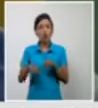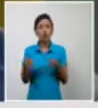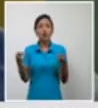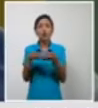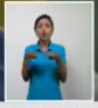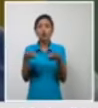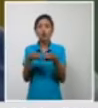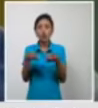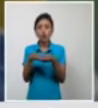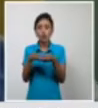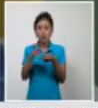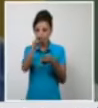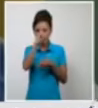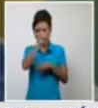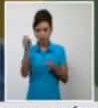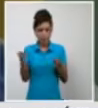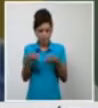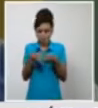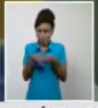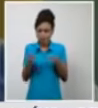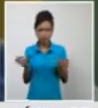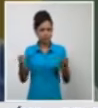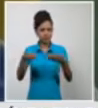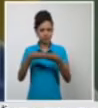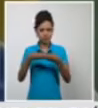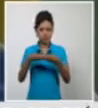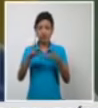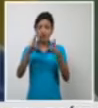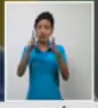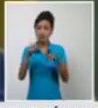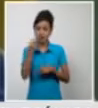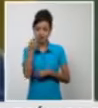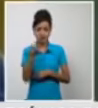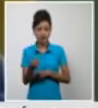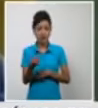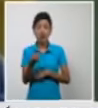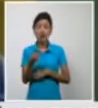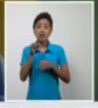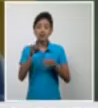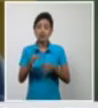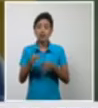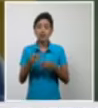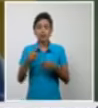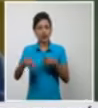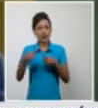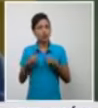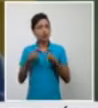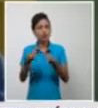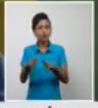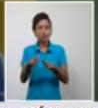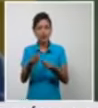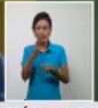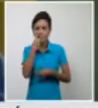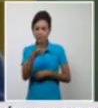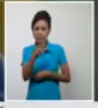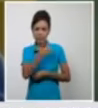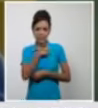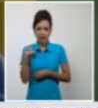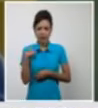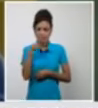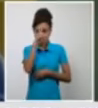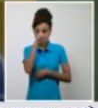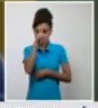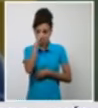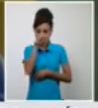El resultado, que era balanceado para inclinar recursos hacia la salud privada, ha sido que en el momento que de verdad